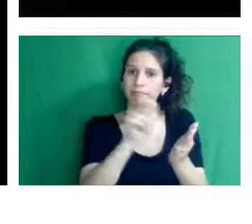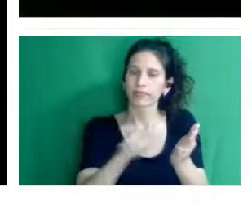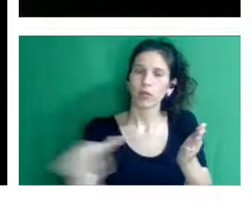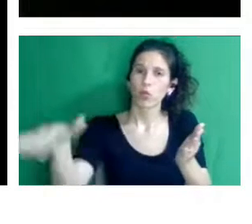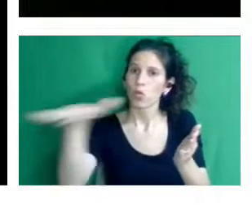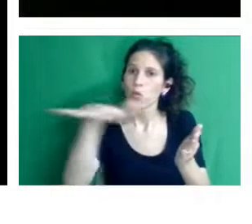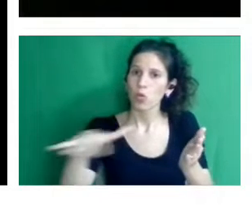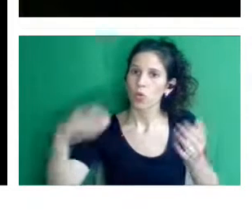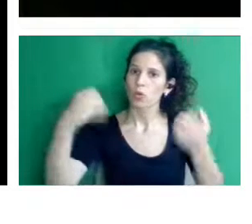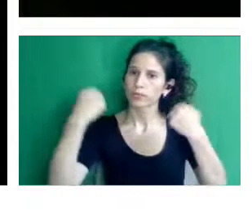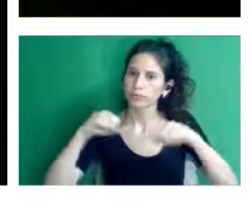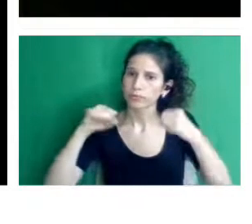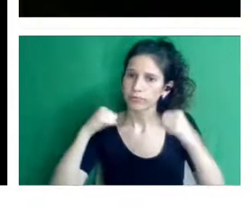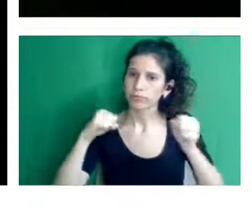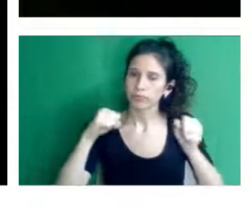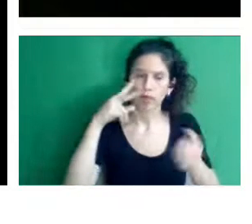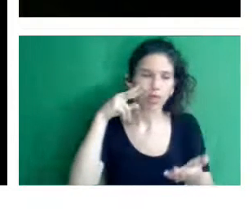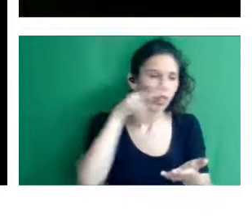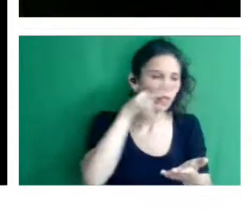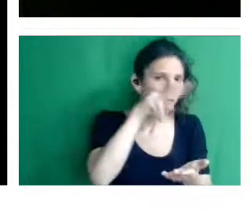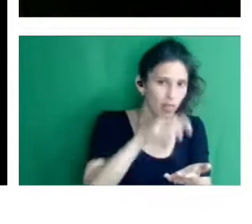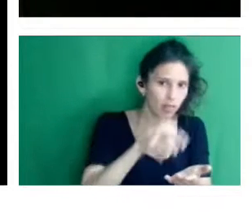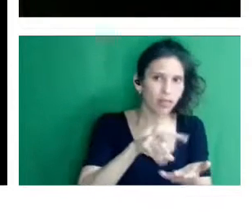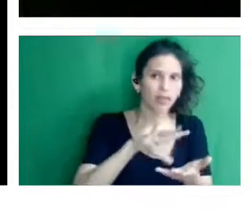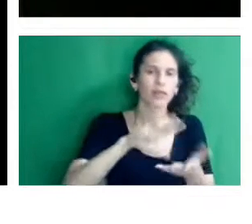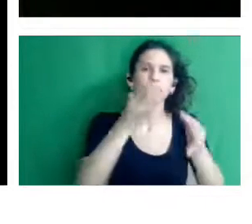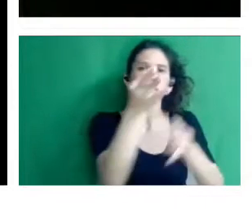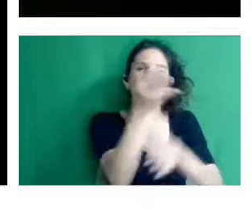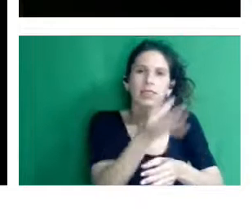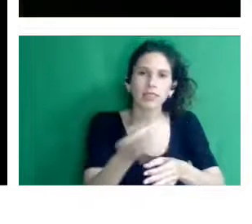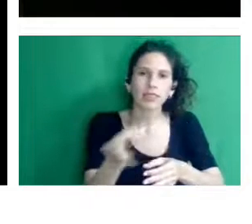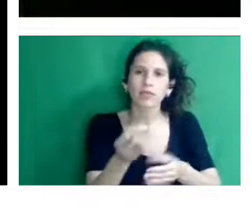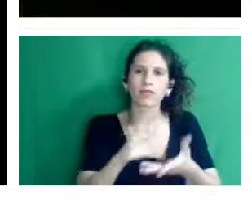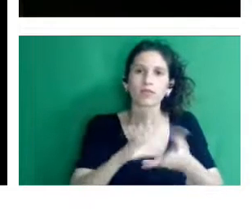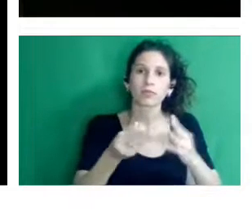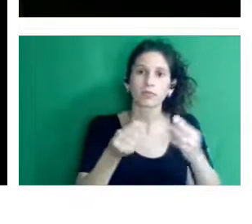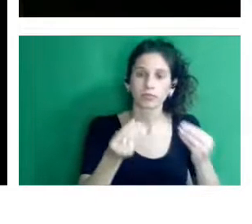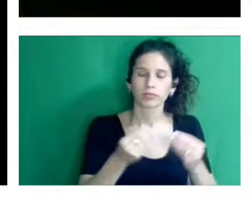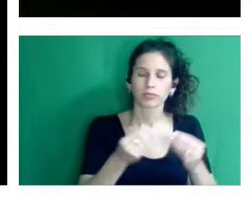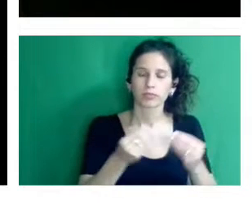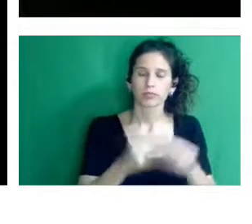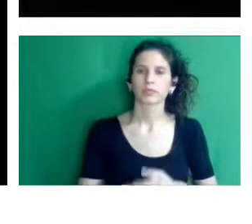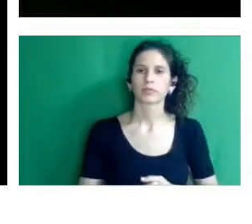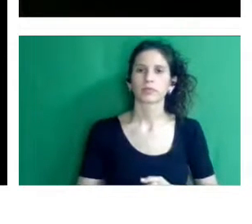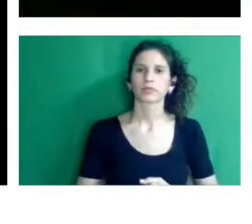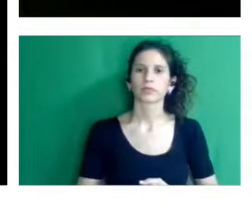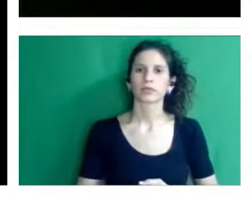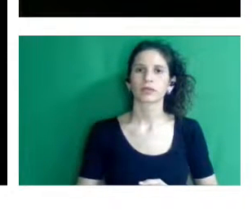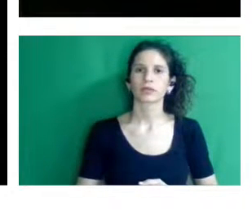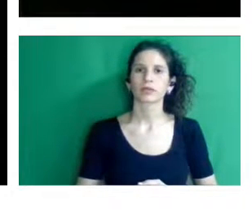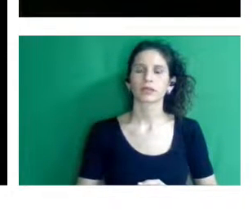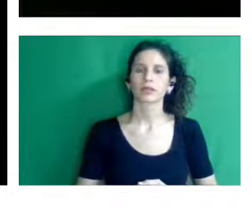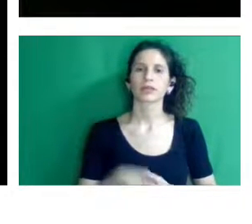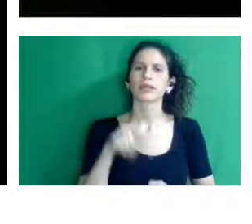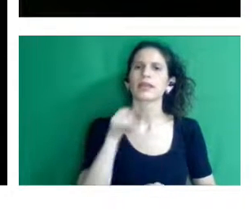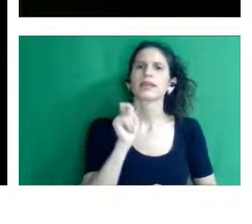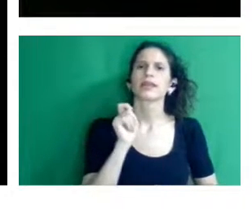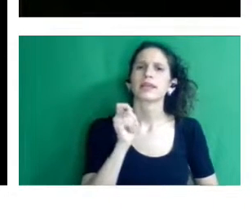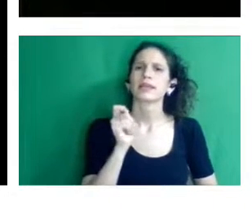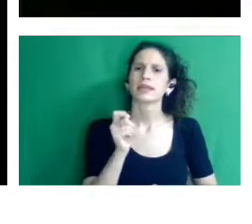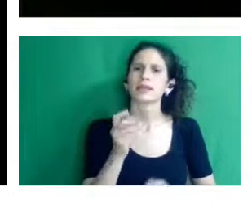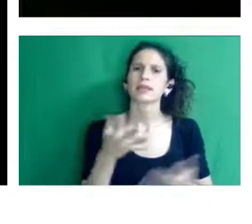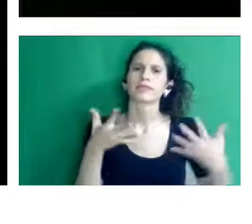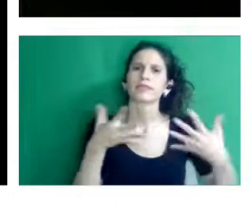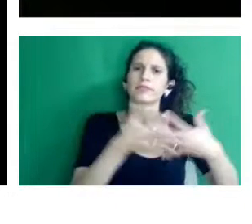Les contaba que en esta guía de diseño de la construcción participaron Coldeporte, el Comité Paralímpico Colombiano,